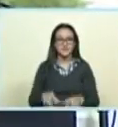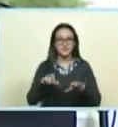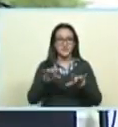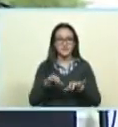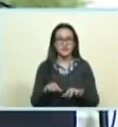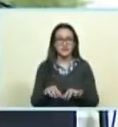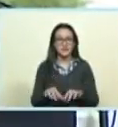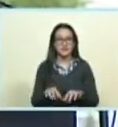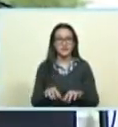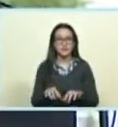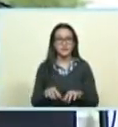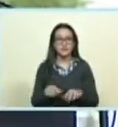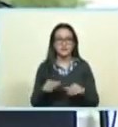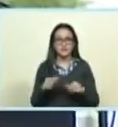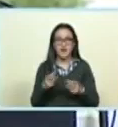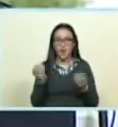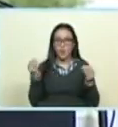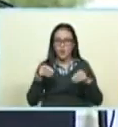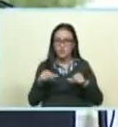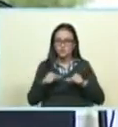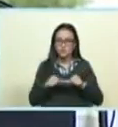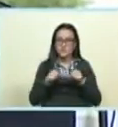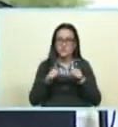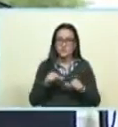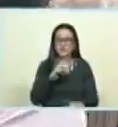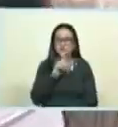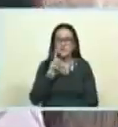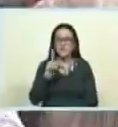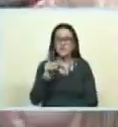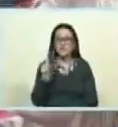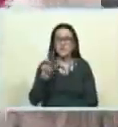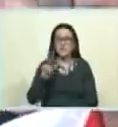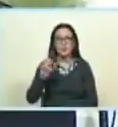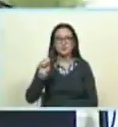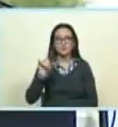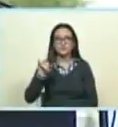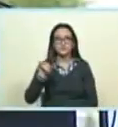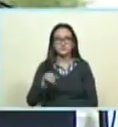Secretaría de Acuerdos y Seguimientos, Dausi Sequera.